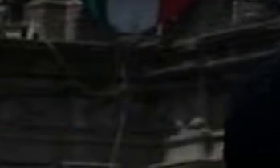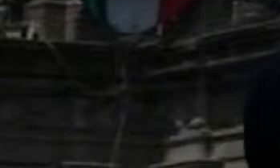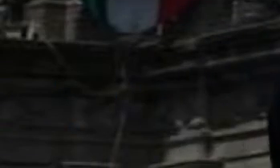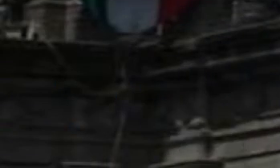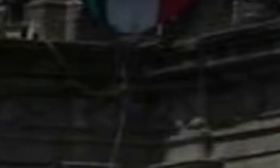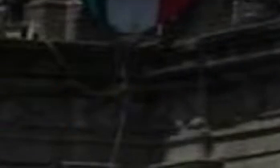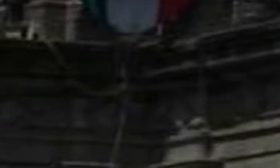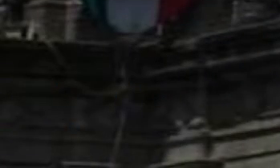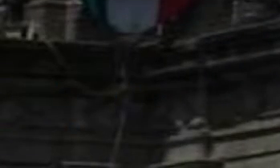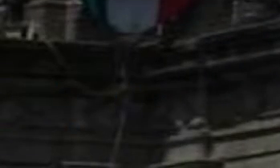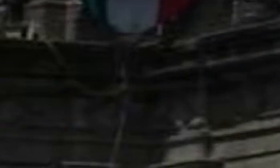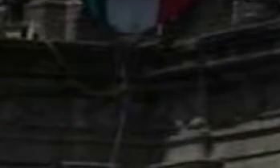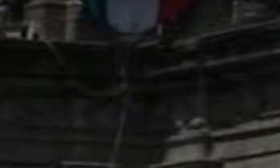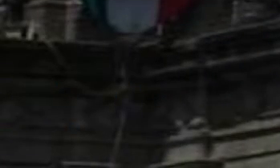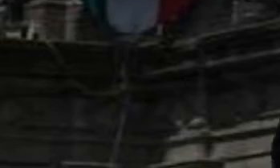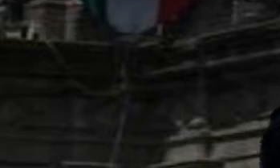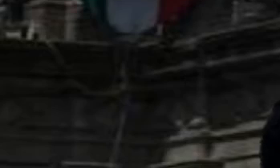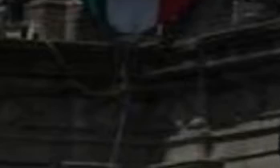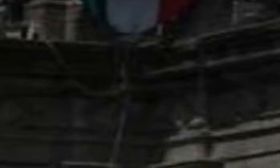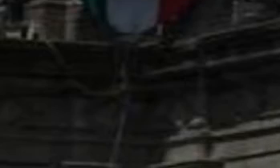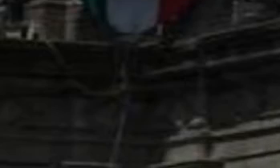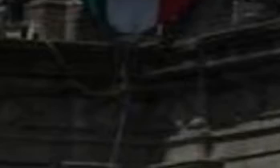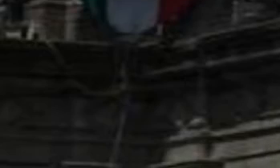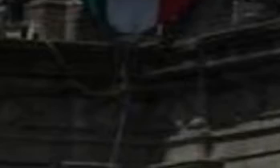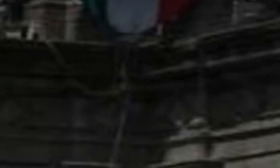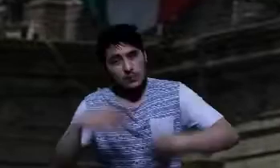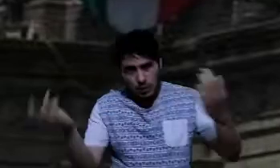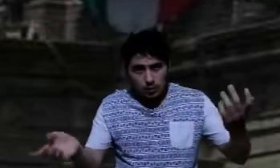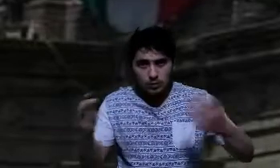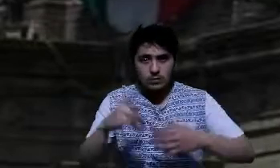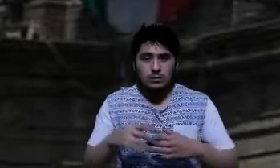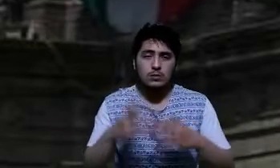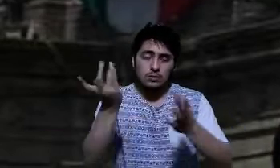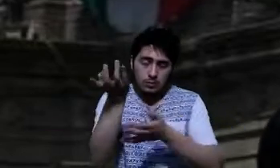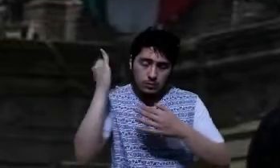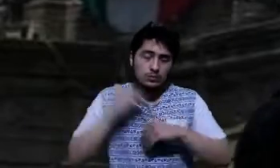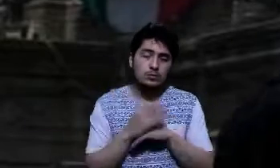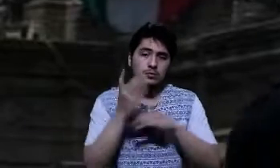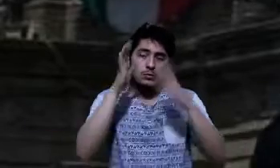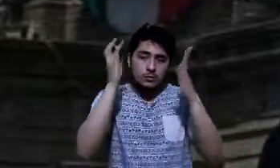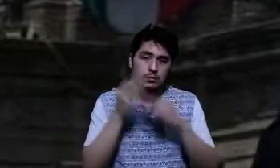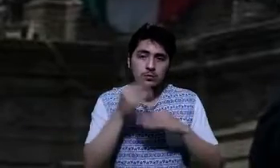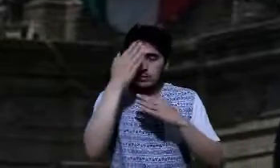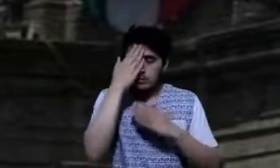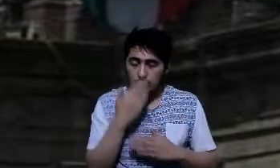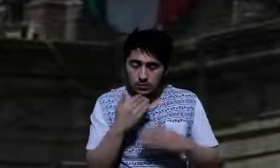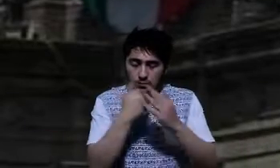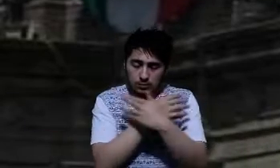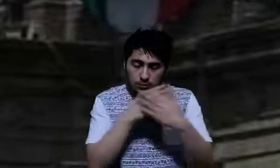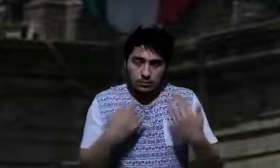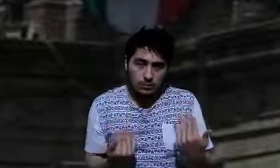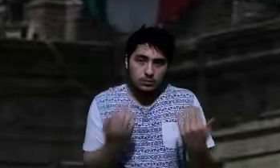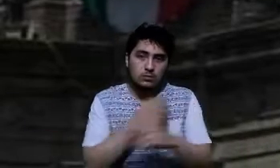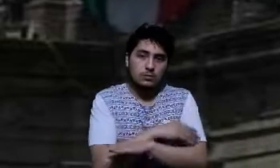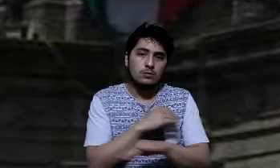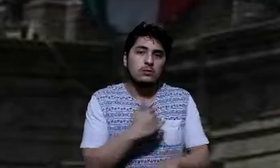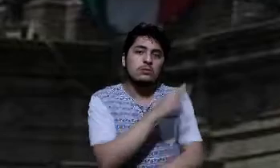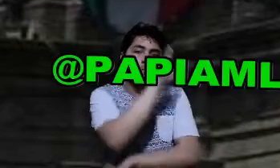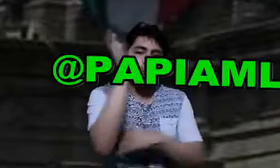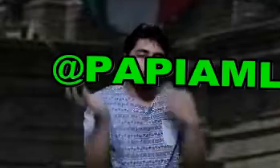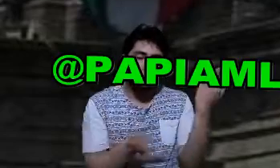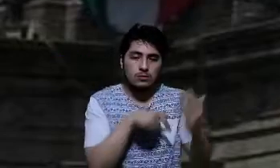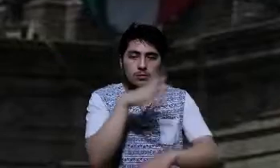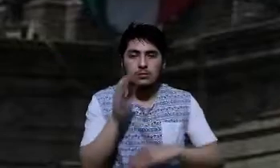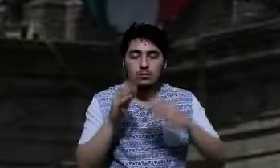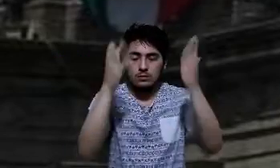@papiamlo.com. Dígame, ¿qué más seguía? ¿Cómo era mi correo, mamajita? Ay, @papiamlo.com, @gmail,